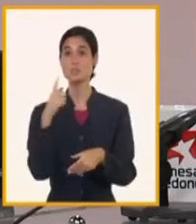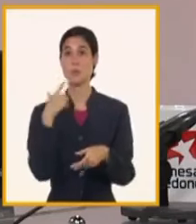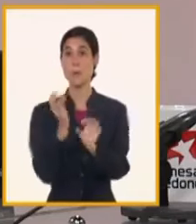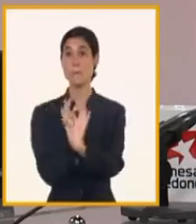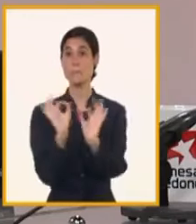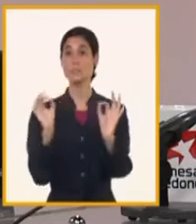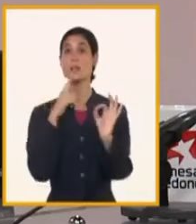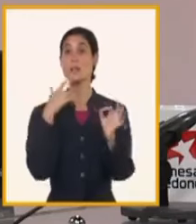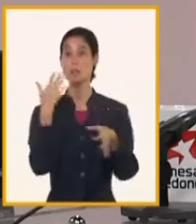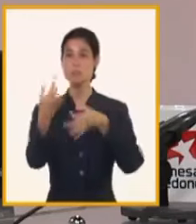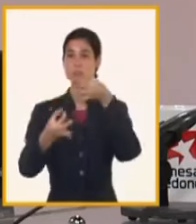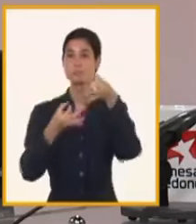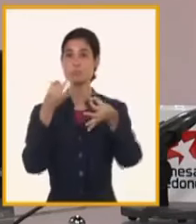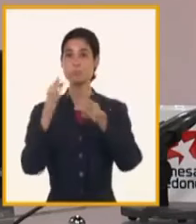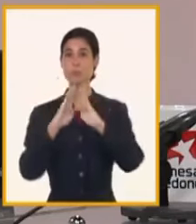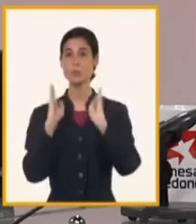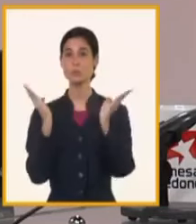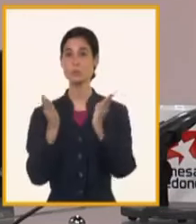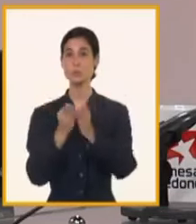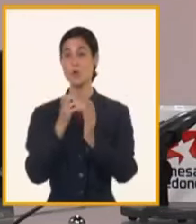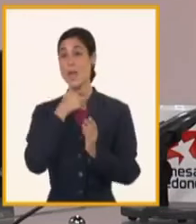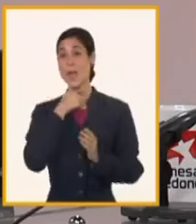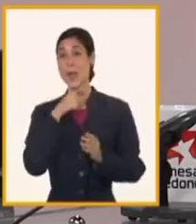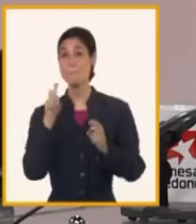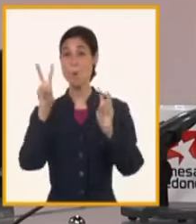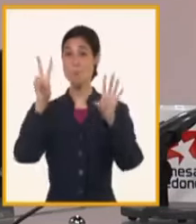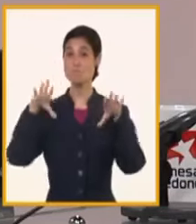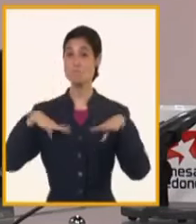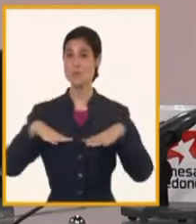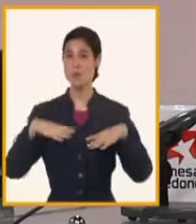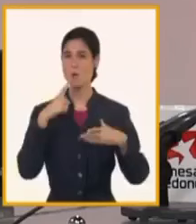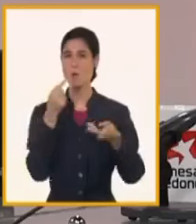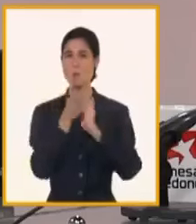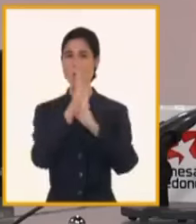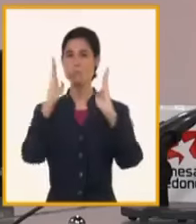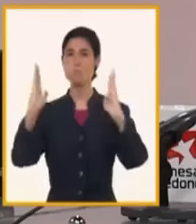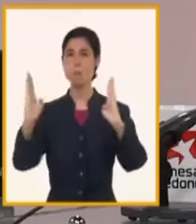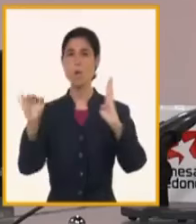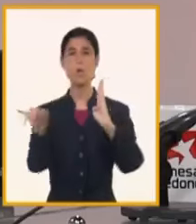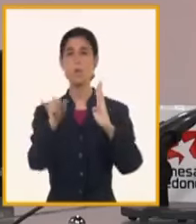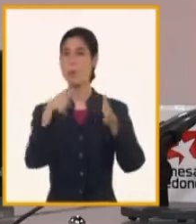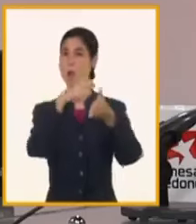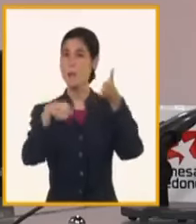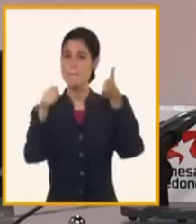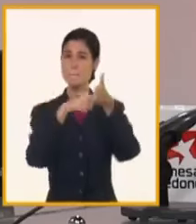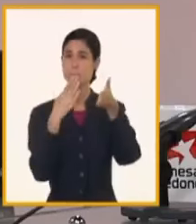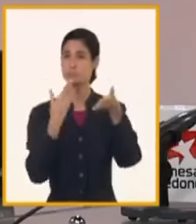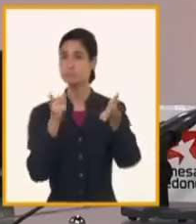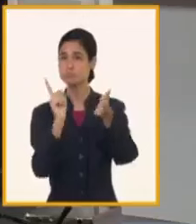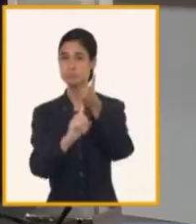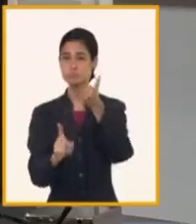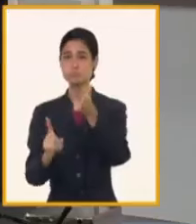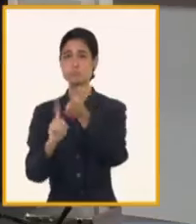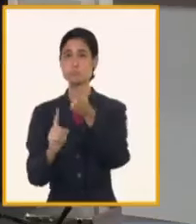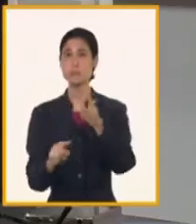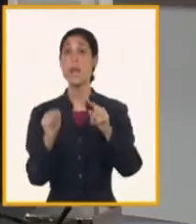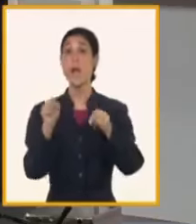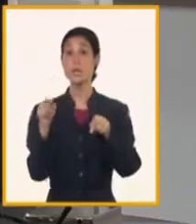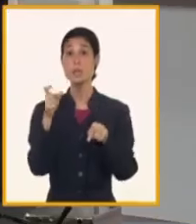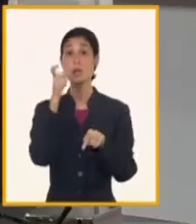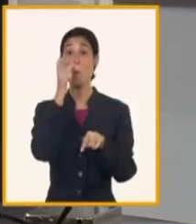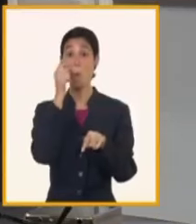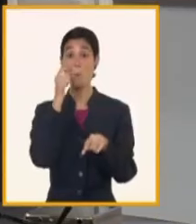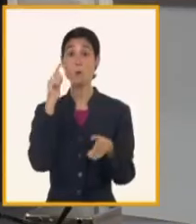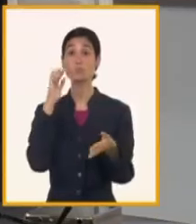una manera ocurrió de la misma o diferente lo dirá el ingeniero Vicente de la olevi